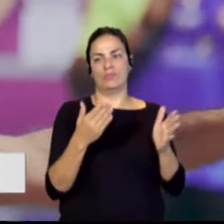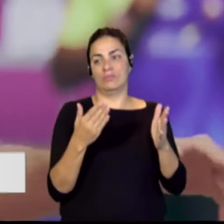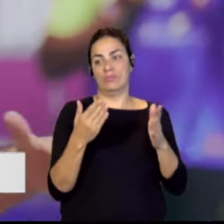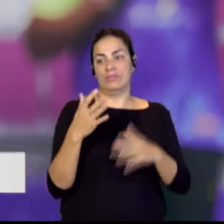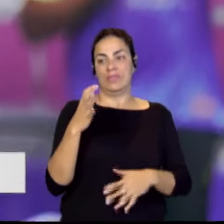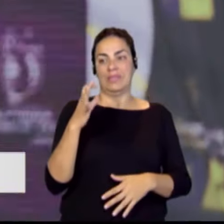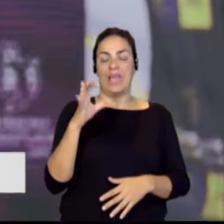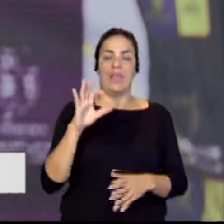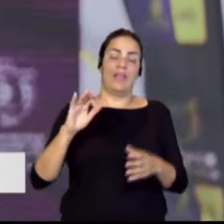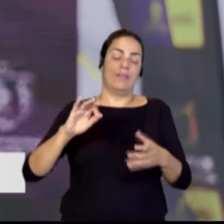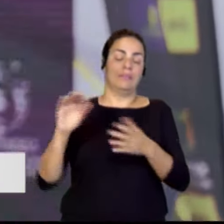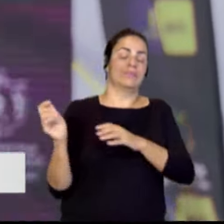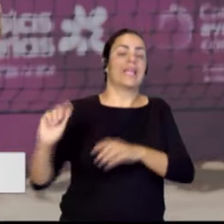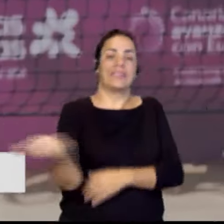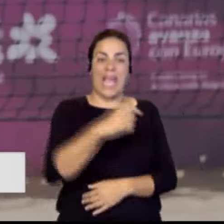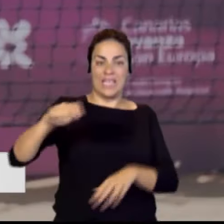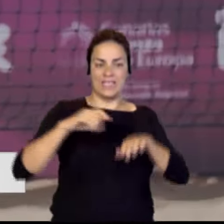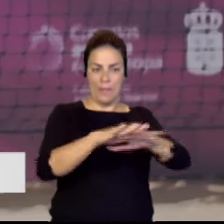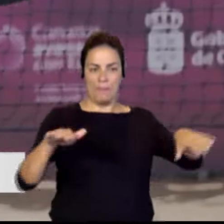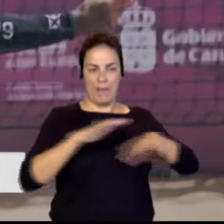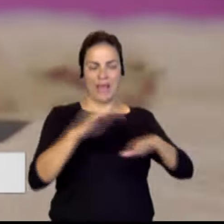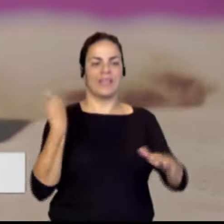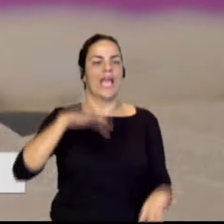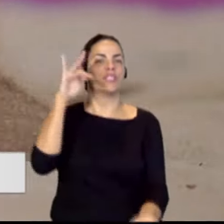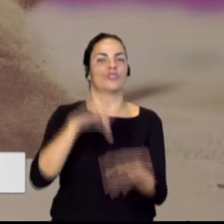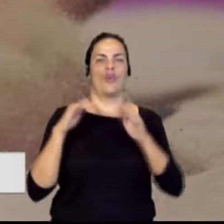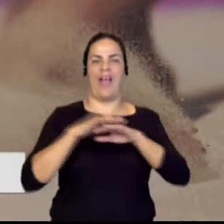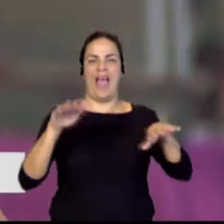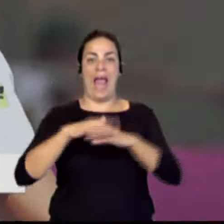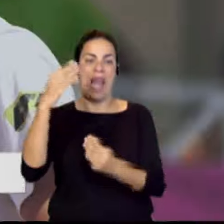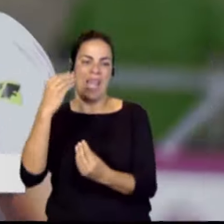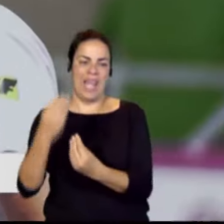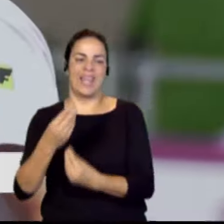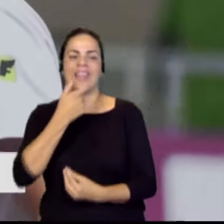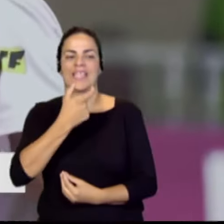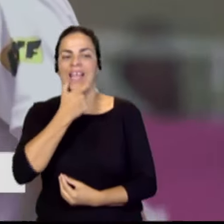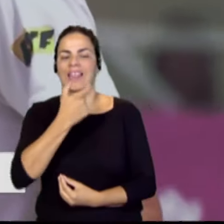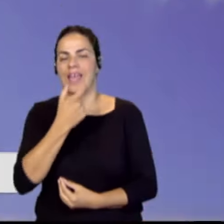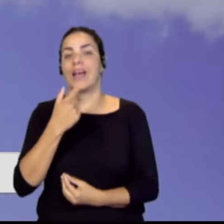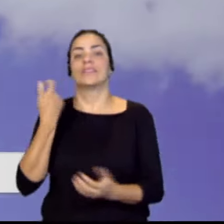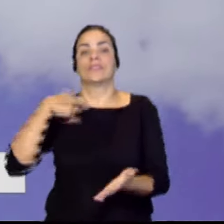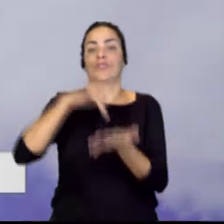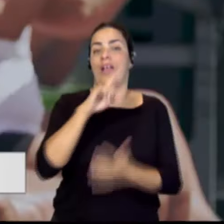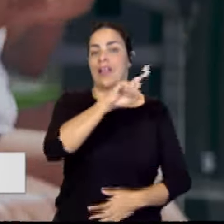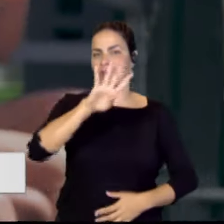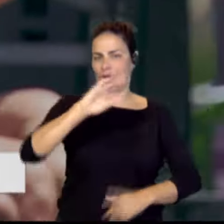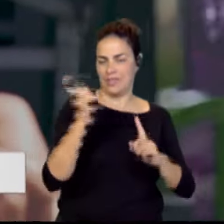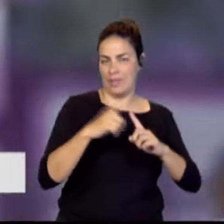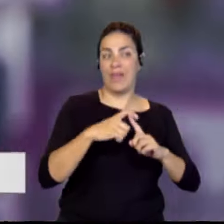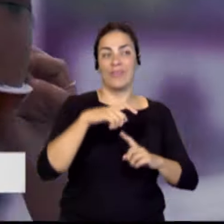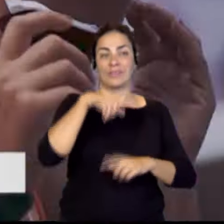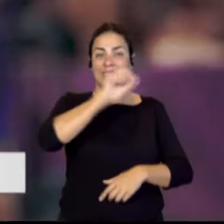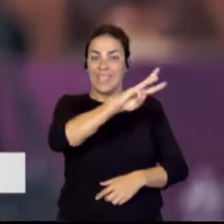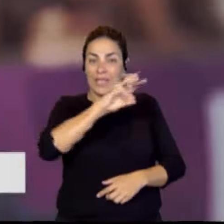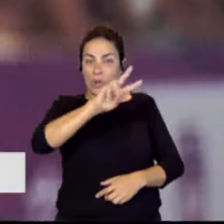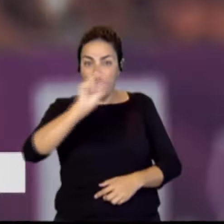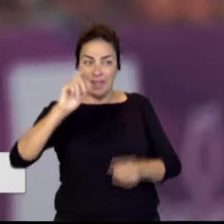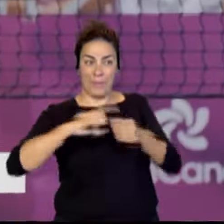tenis playa ha llegado a las canteras llegará a las canteras el próximo 14 de mayo los más de 300 participantes de 20 países